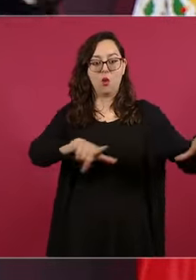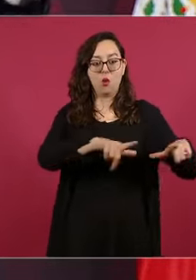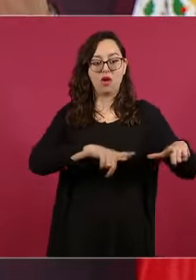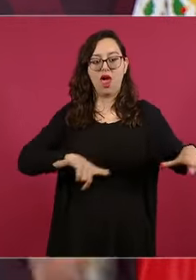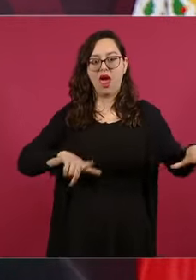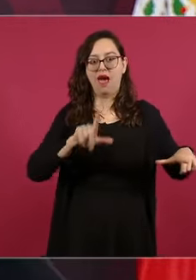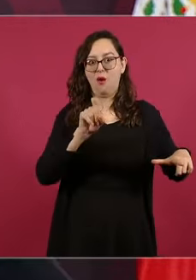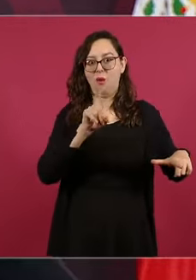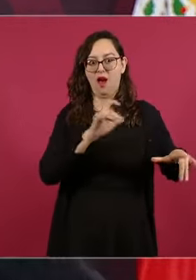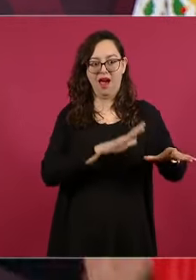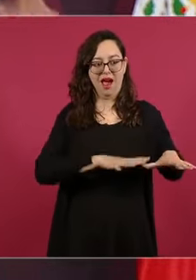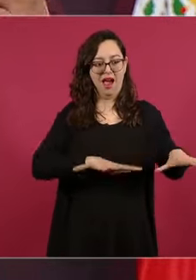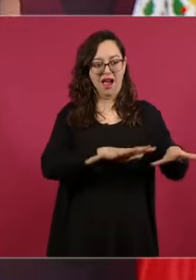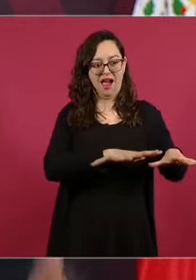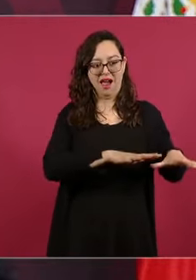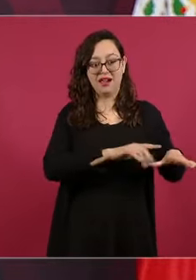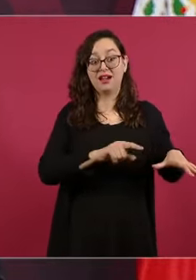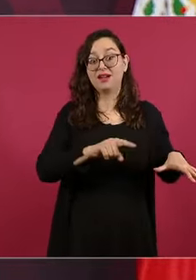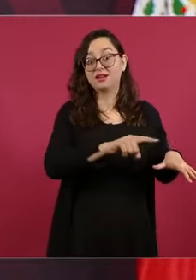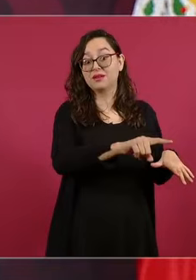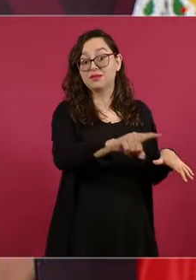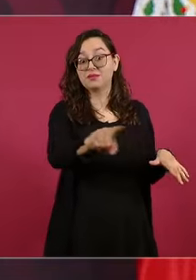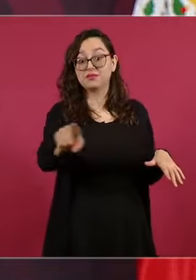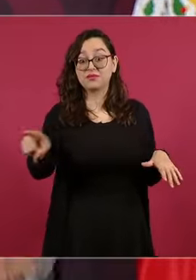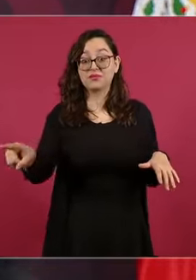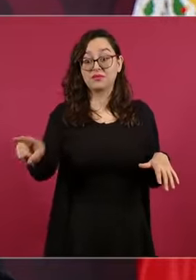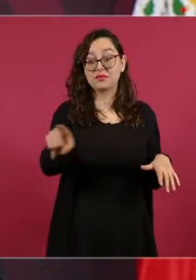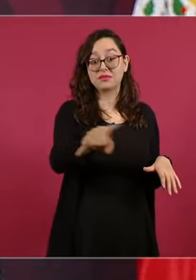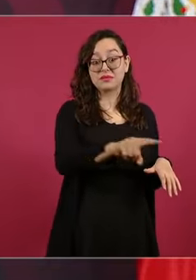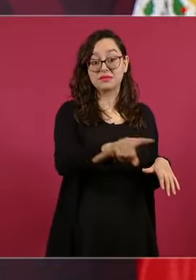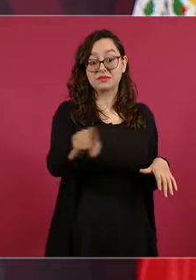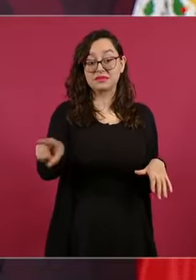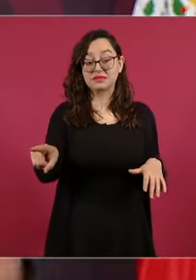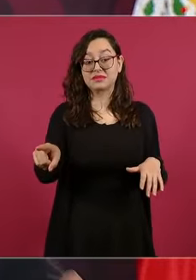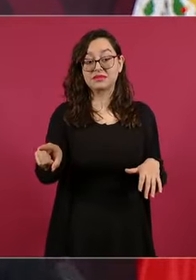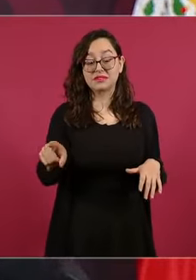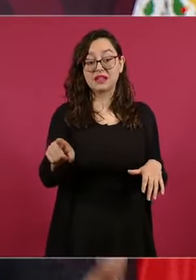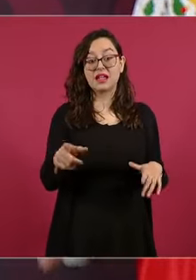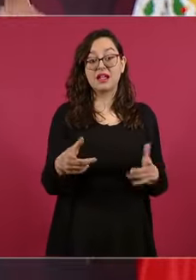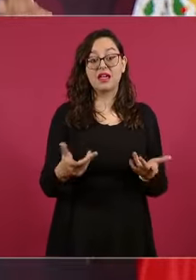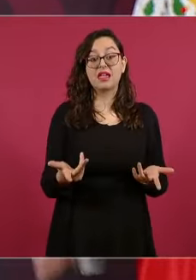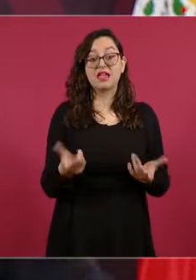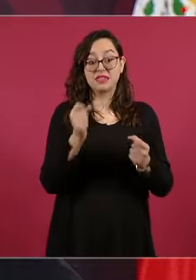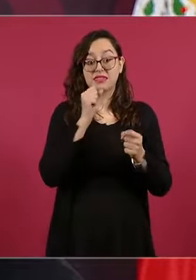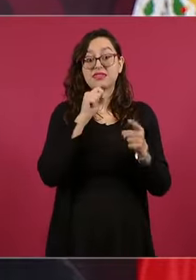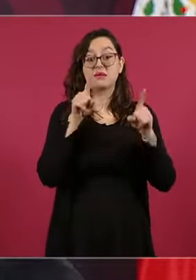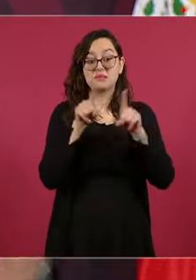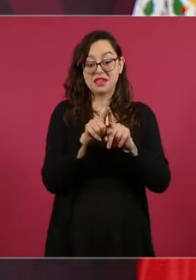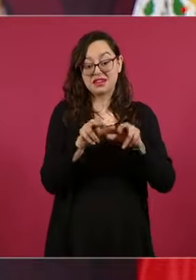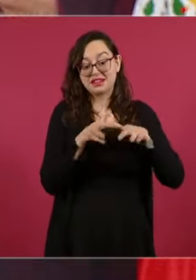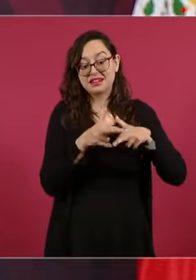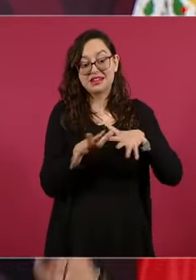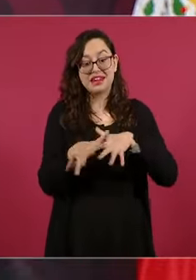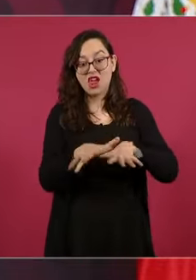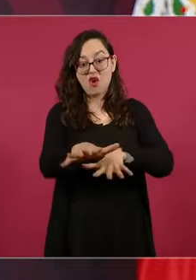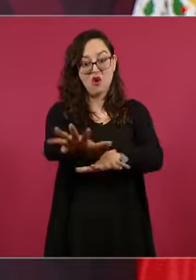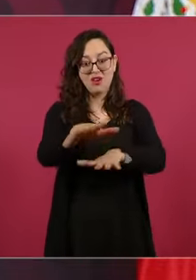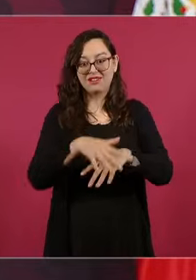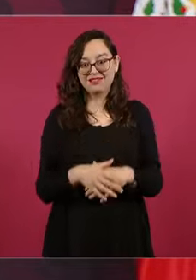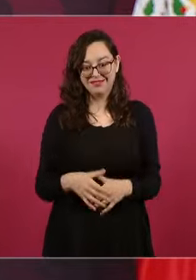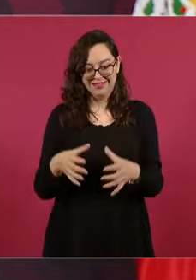y en las entradas y salida del pueblo, arroyos, es una isla.